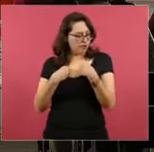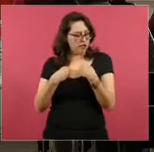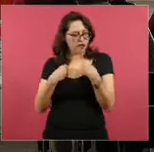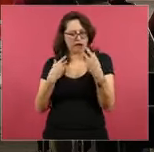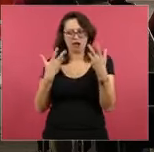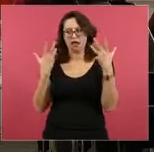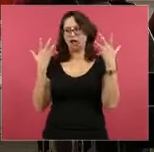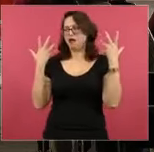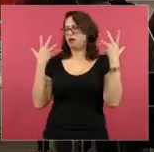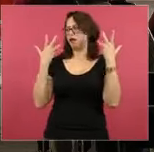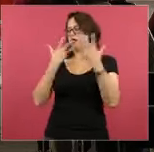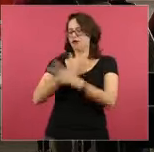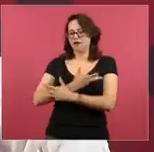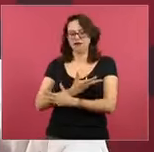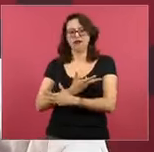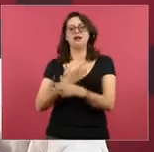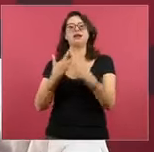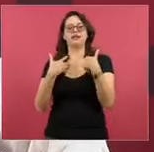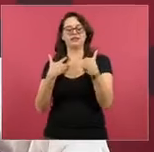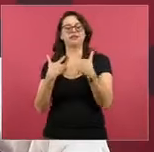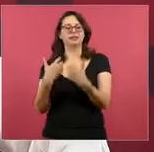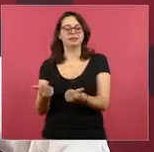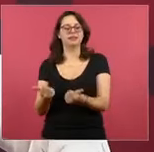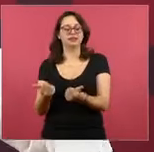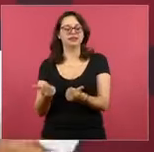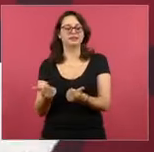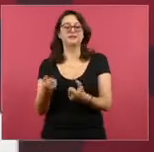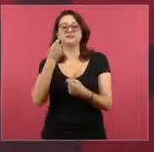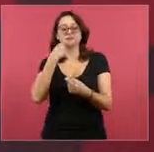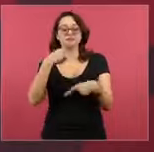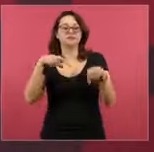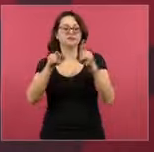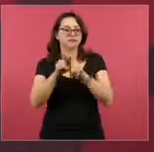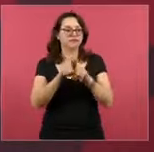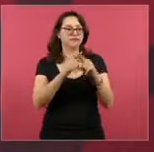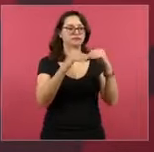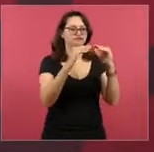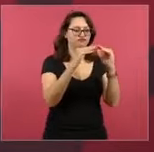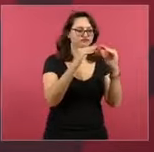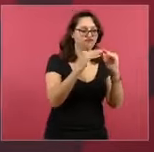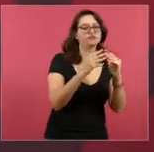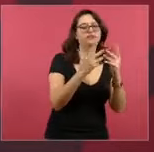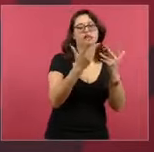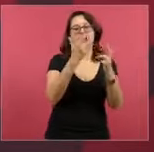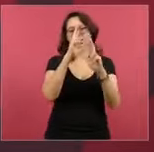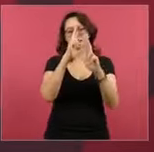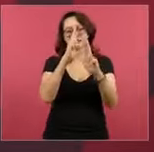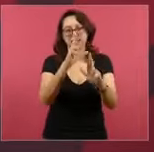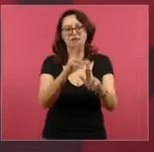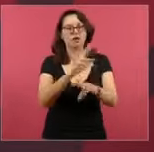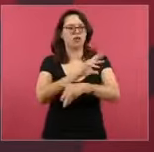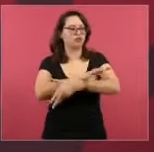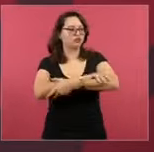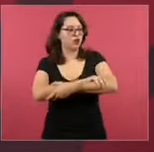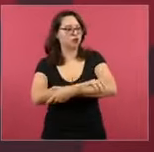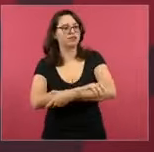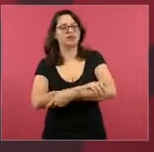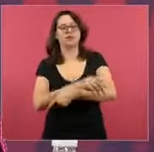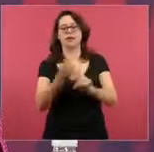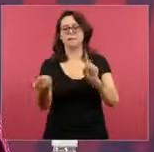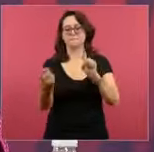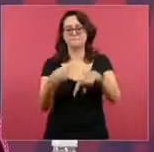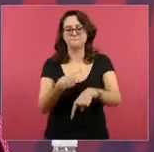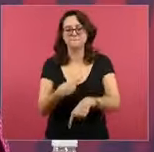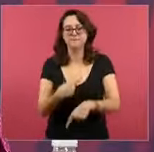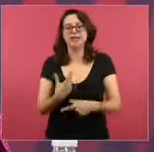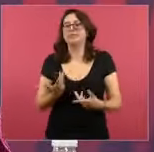a confirmar lo que se practica en las casas. La honestidad, el respeto, la solidaridad, la empatía,